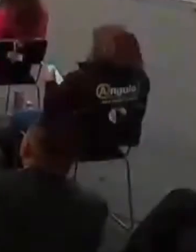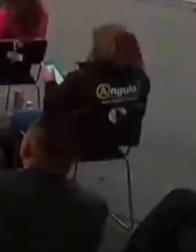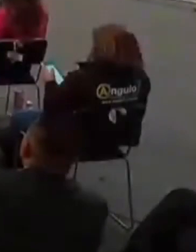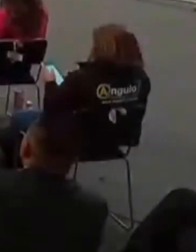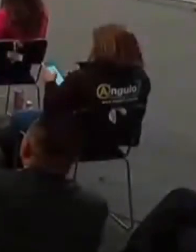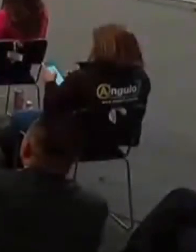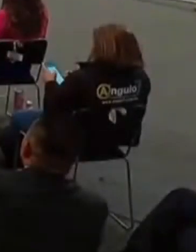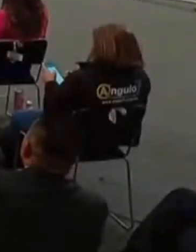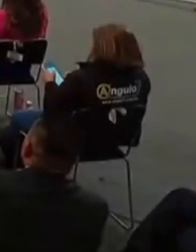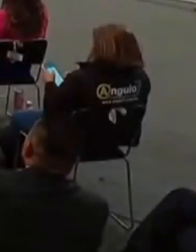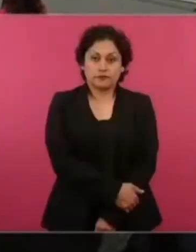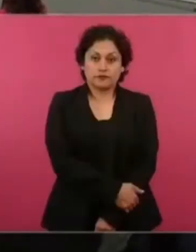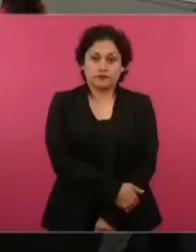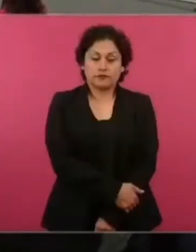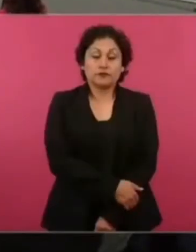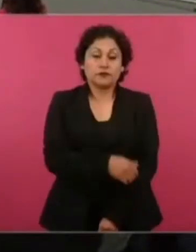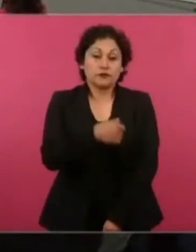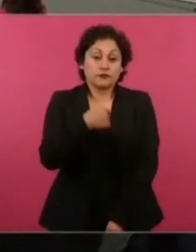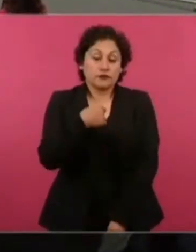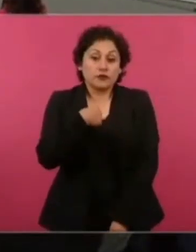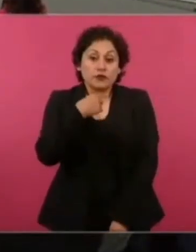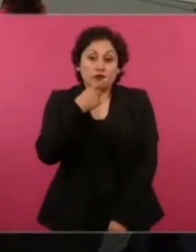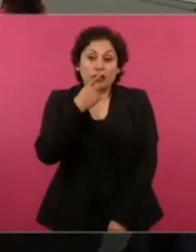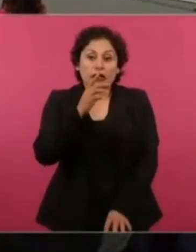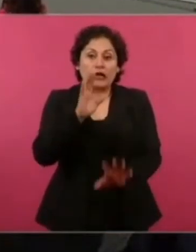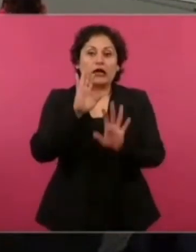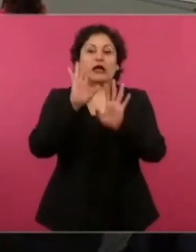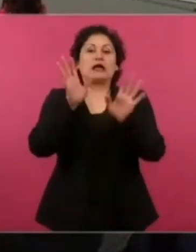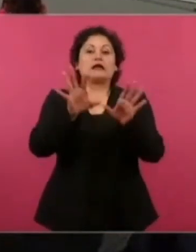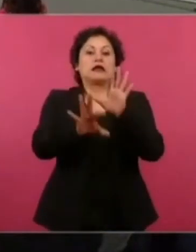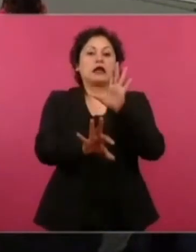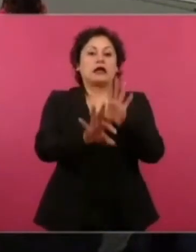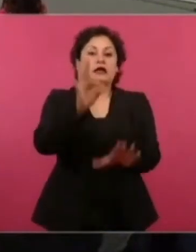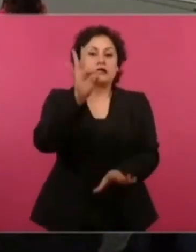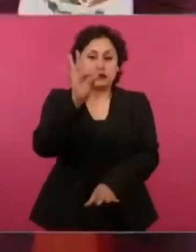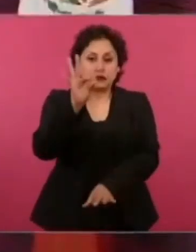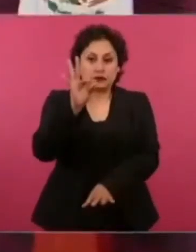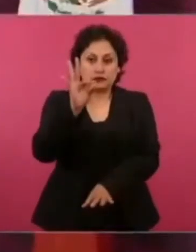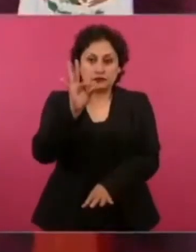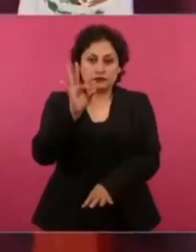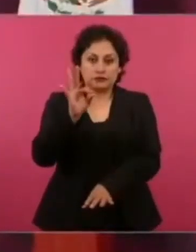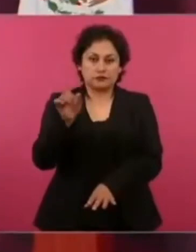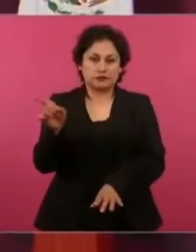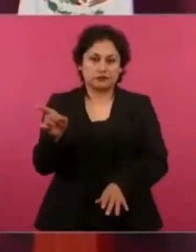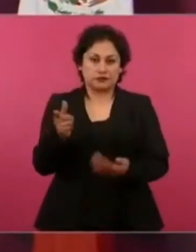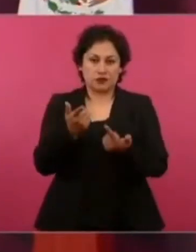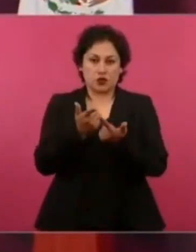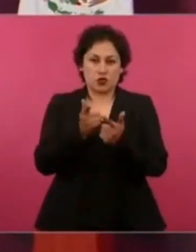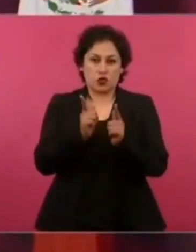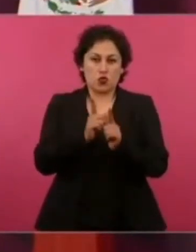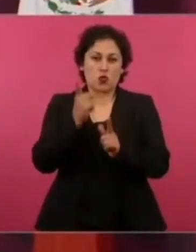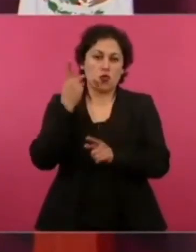Ya eligieron. Acaba de salir un diputado del PAN quejándose.